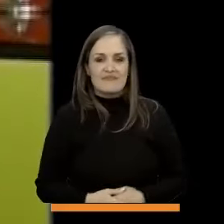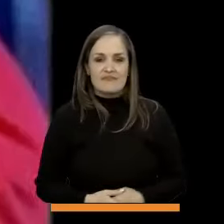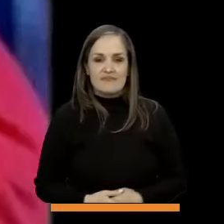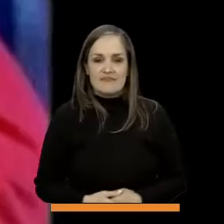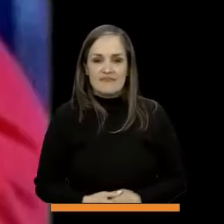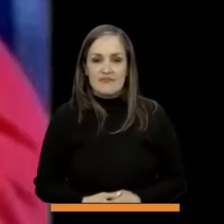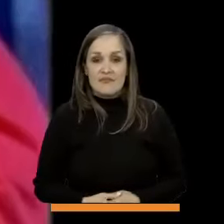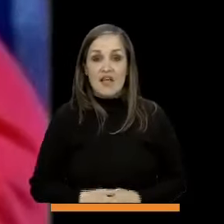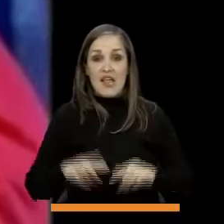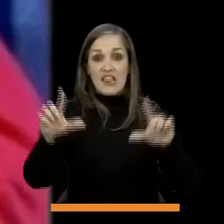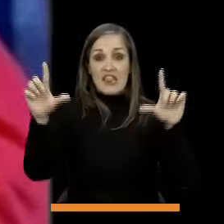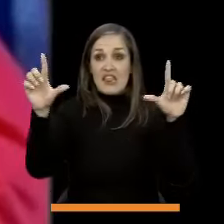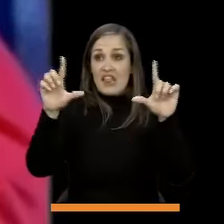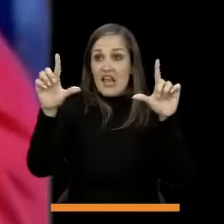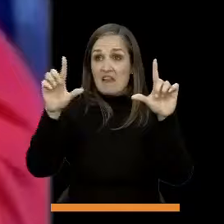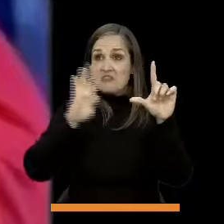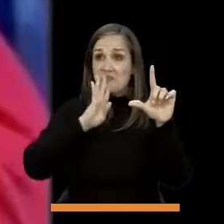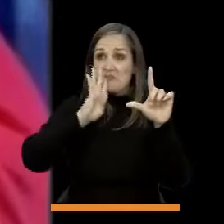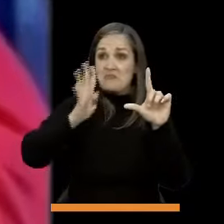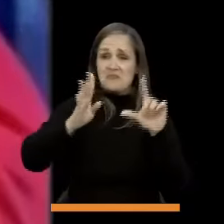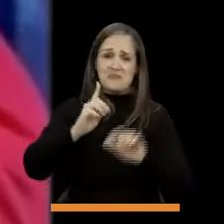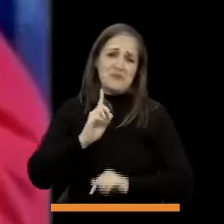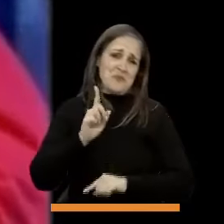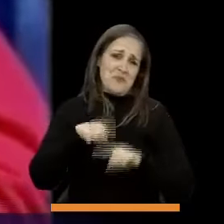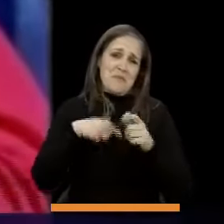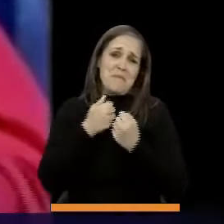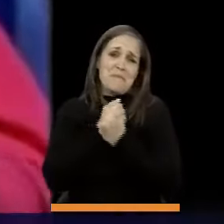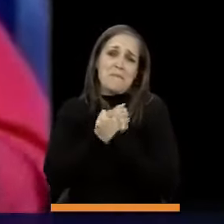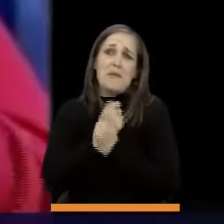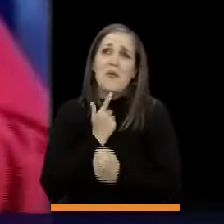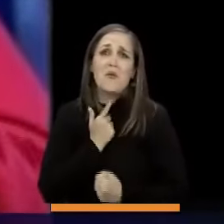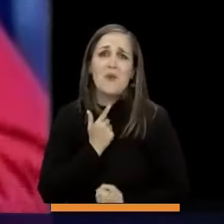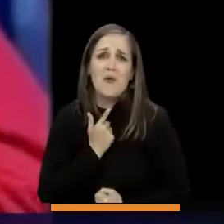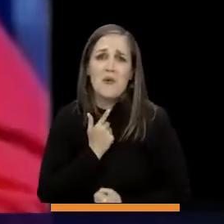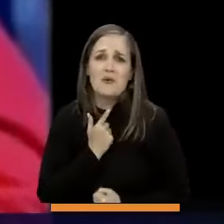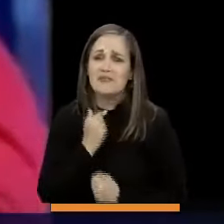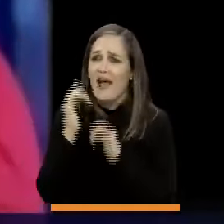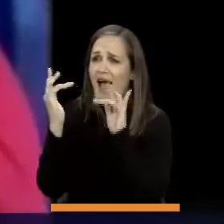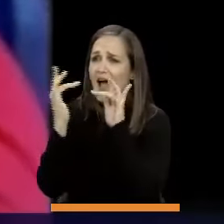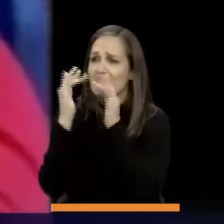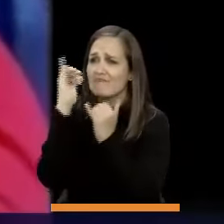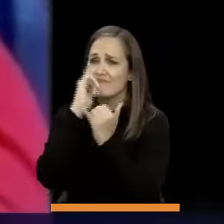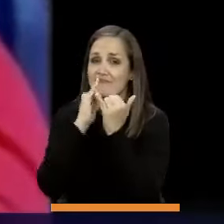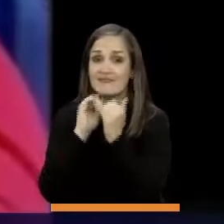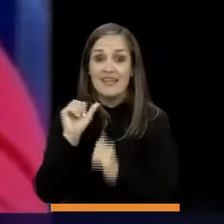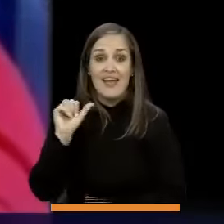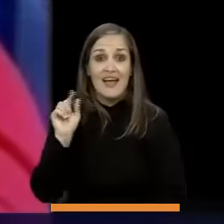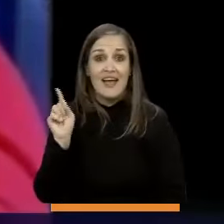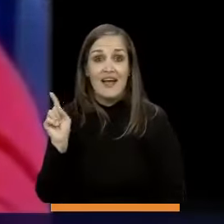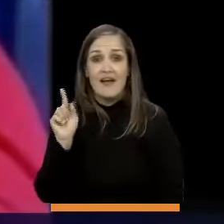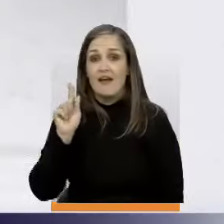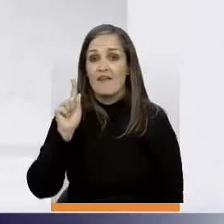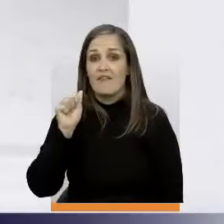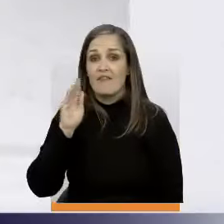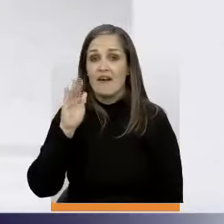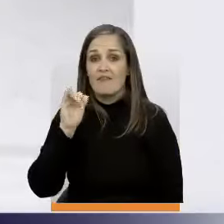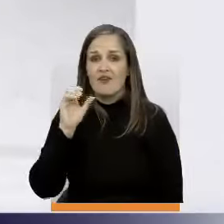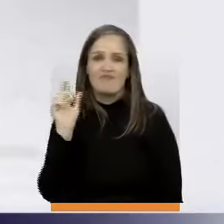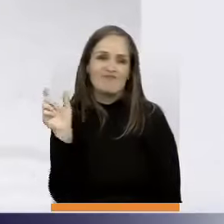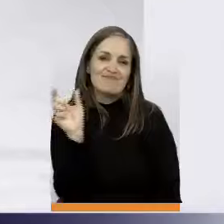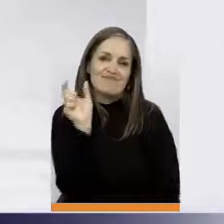de lado la televisión que tanto me gusta y que y que pues tanto me ha representado Fabiola posada conocida